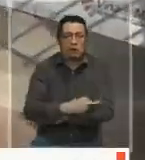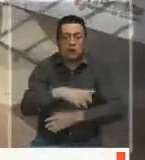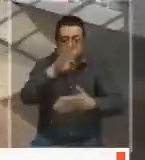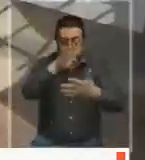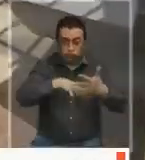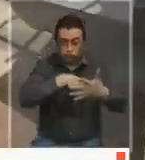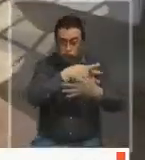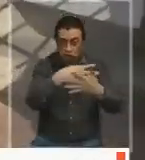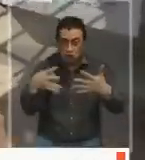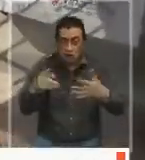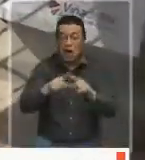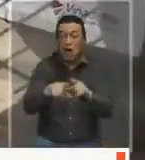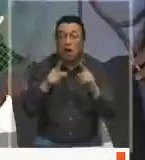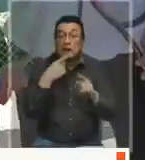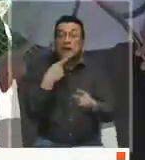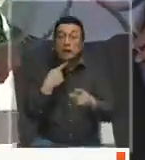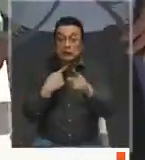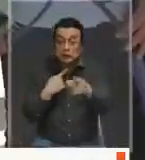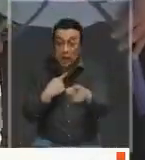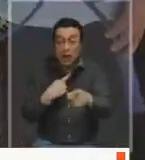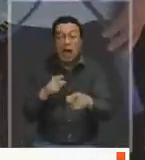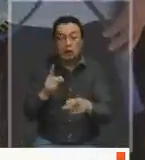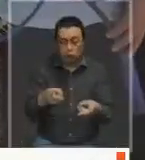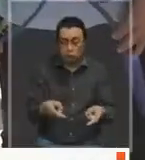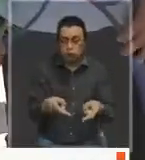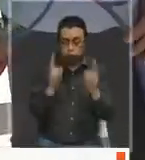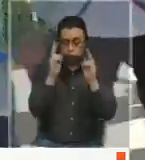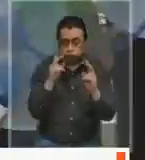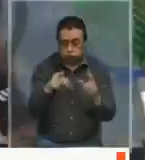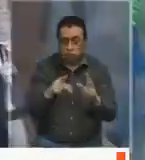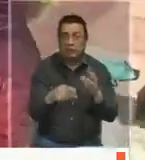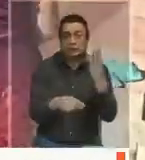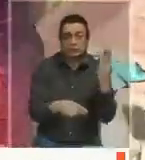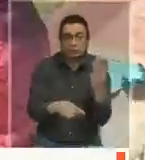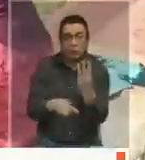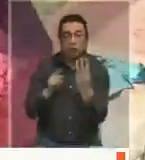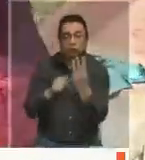parrilla programática para los interesados estará disponible en la página